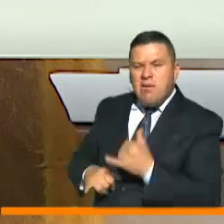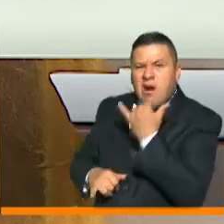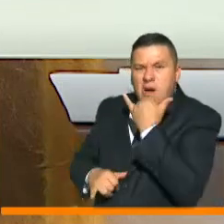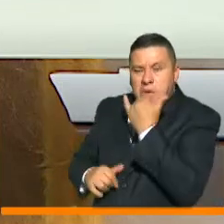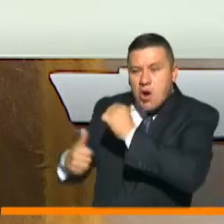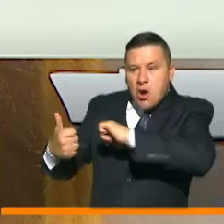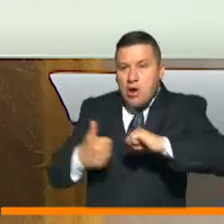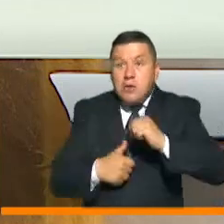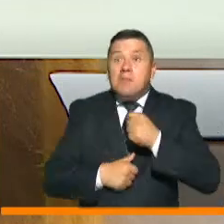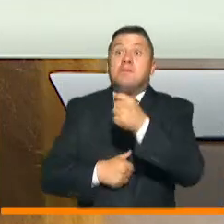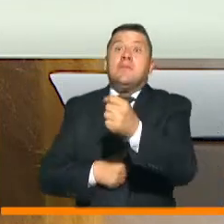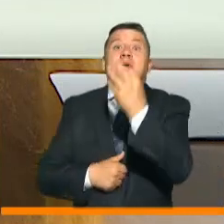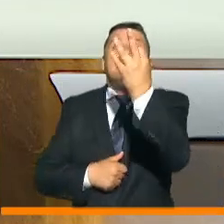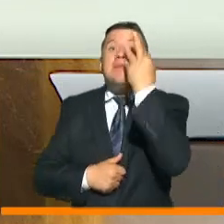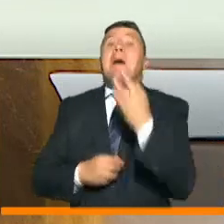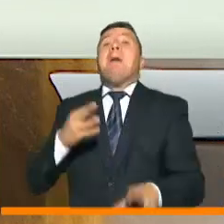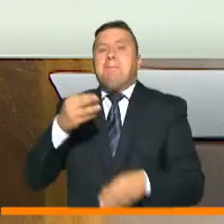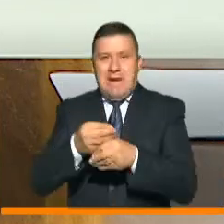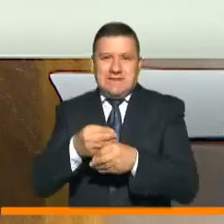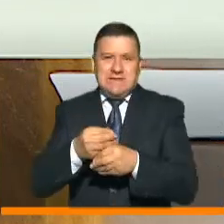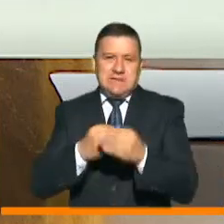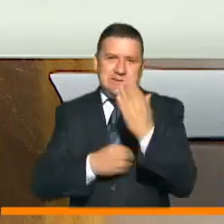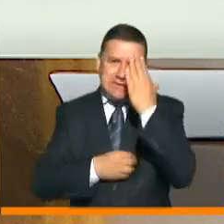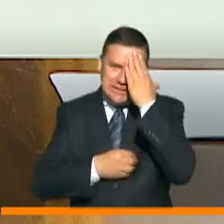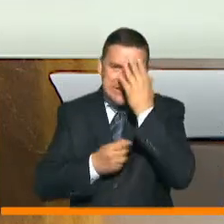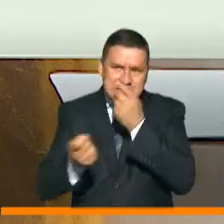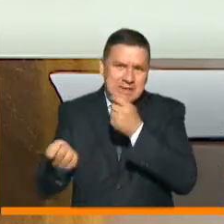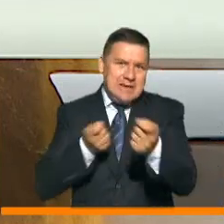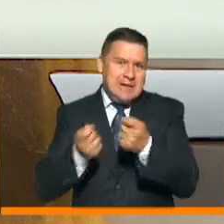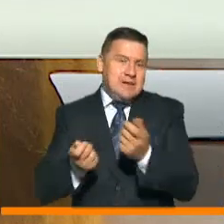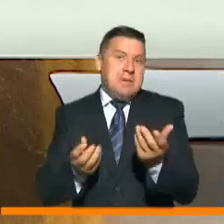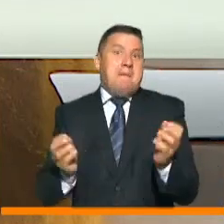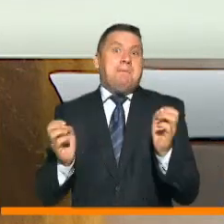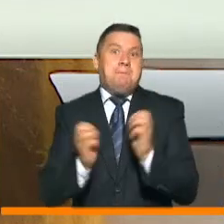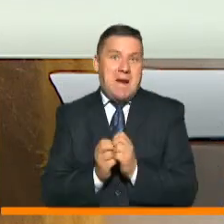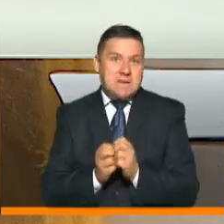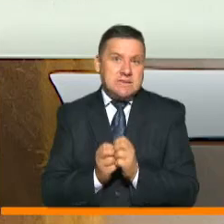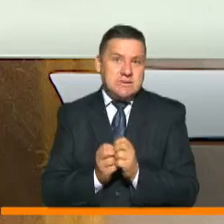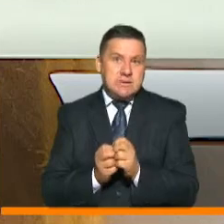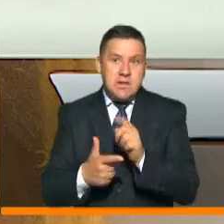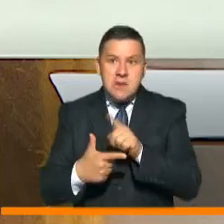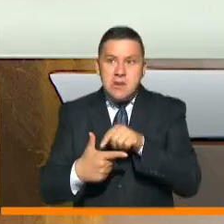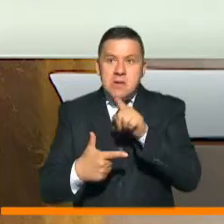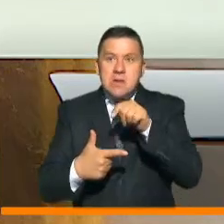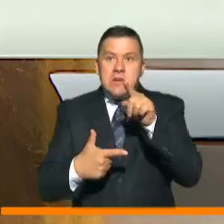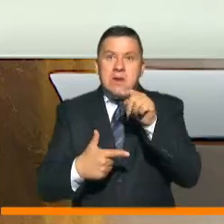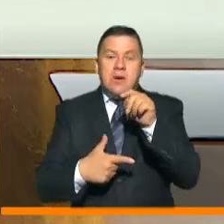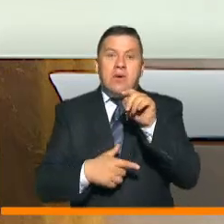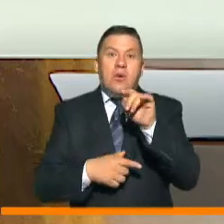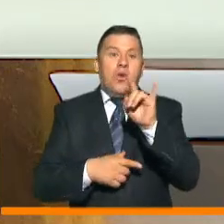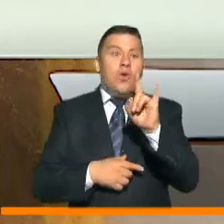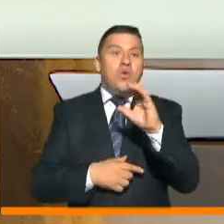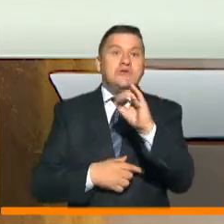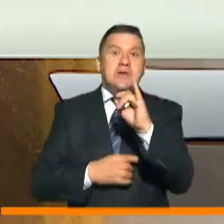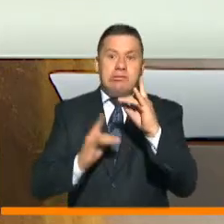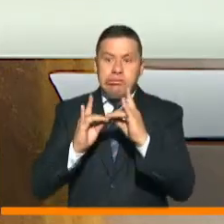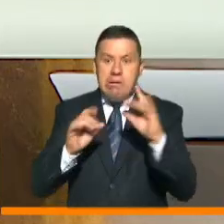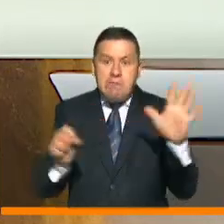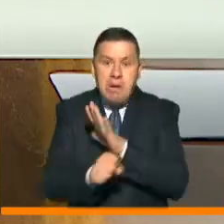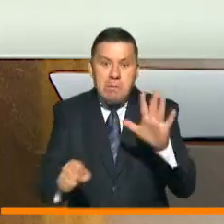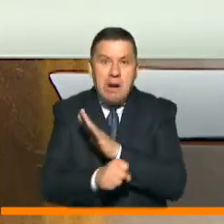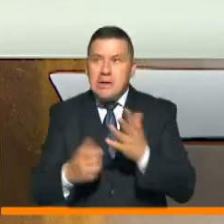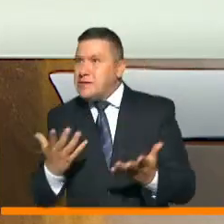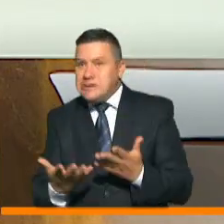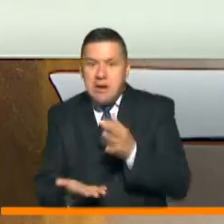se adoptarán en los próximos tres días, sobre todo previendo que no tengamos una presión mayor sobre las unidades de cuidado intensivo en nuestra ciudad